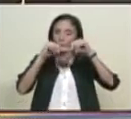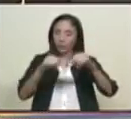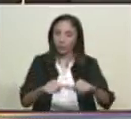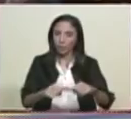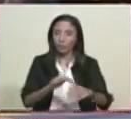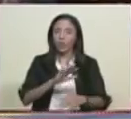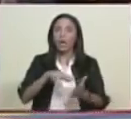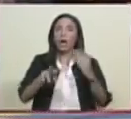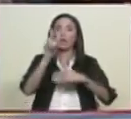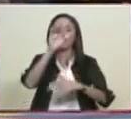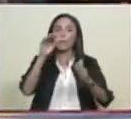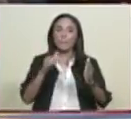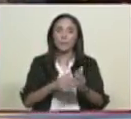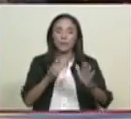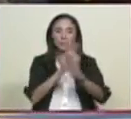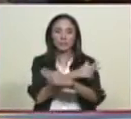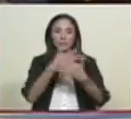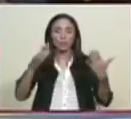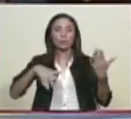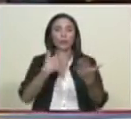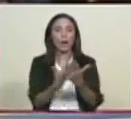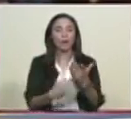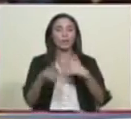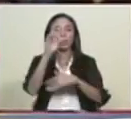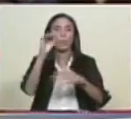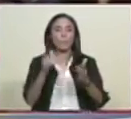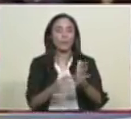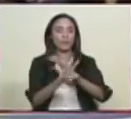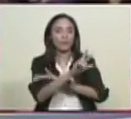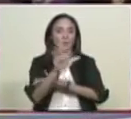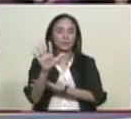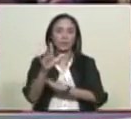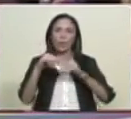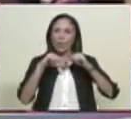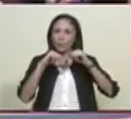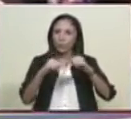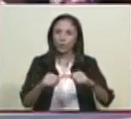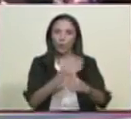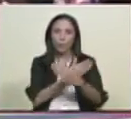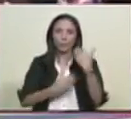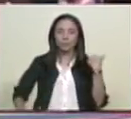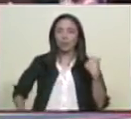al 2025. Por eso es que se enloquece la embajada gringa aquí,